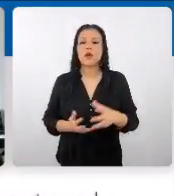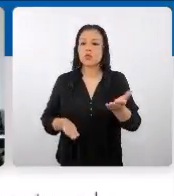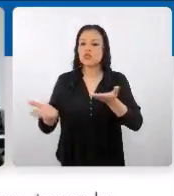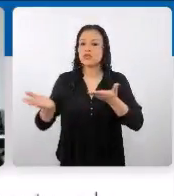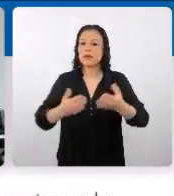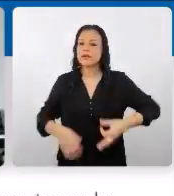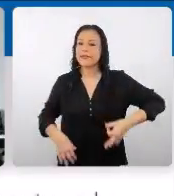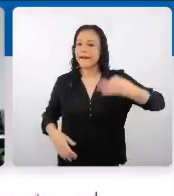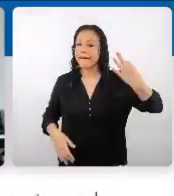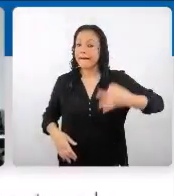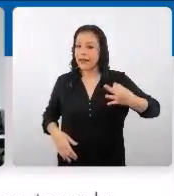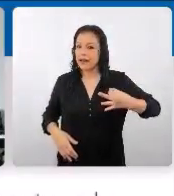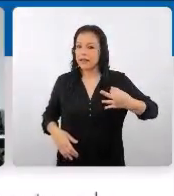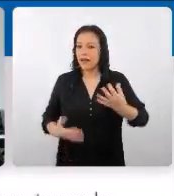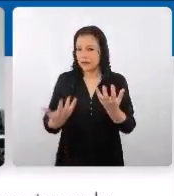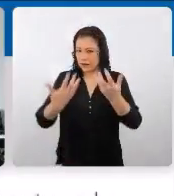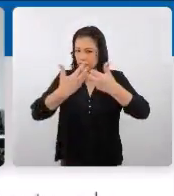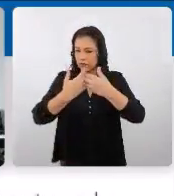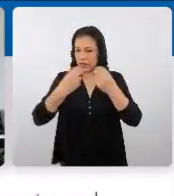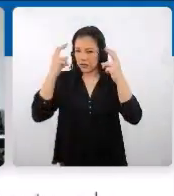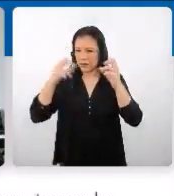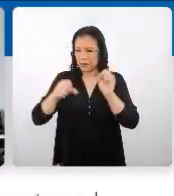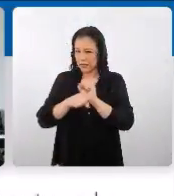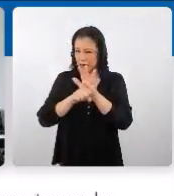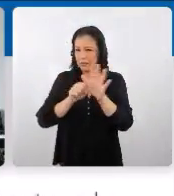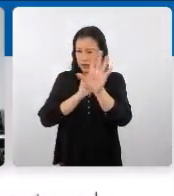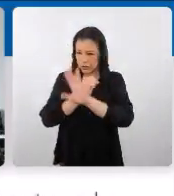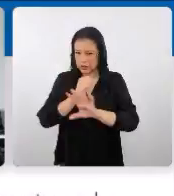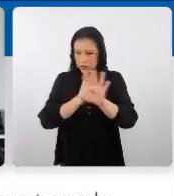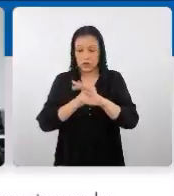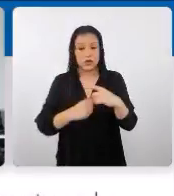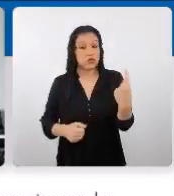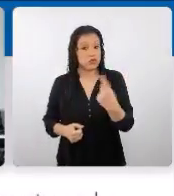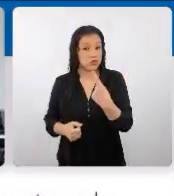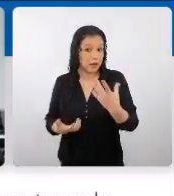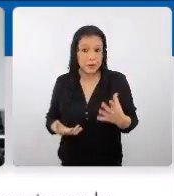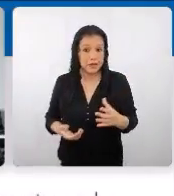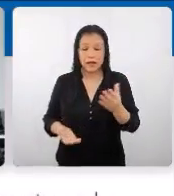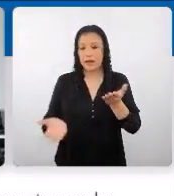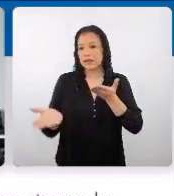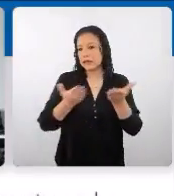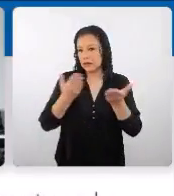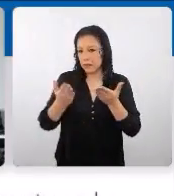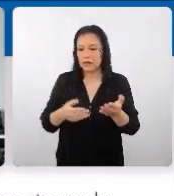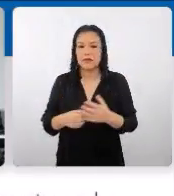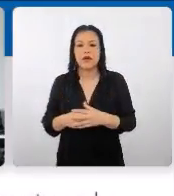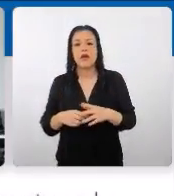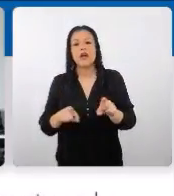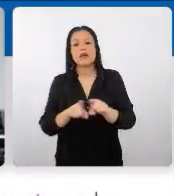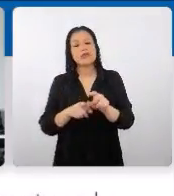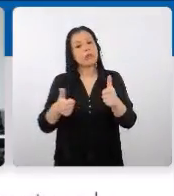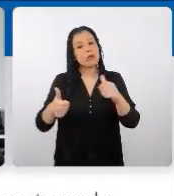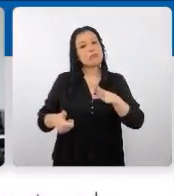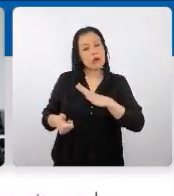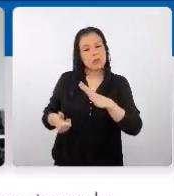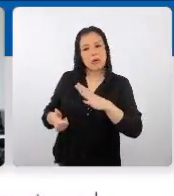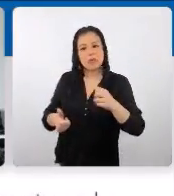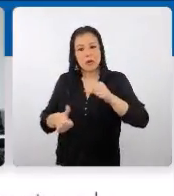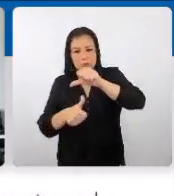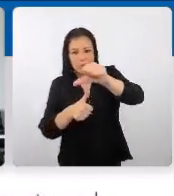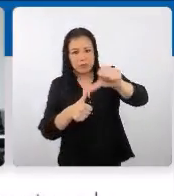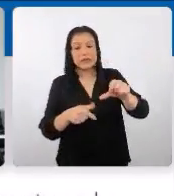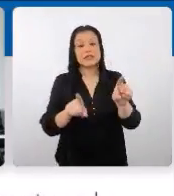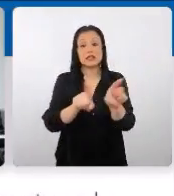de calidad en este sentido. Ya calidad no solamente quedó en la atención y en el buen trato, sino también en